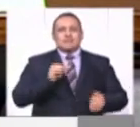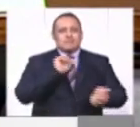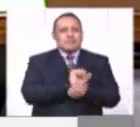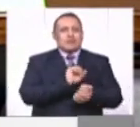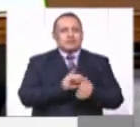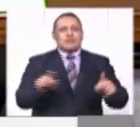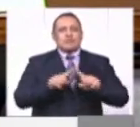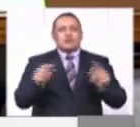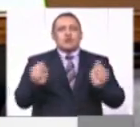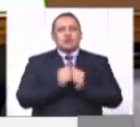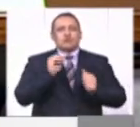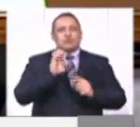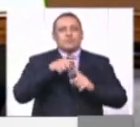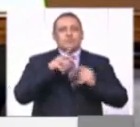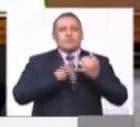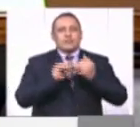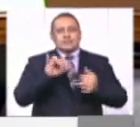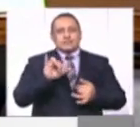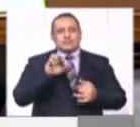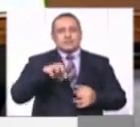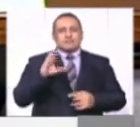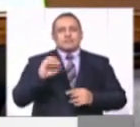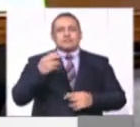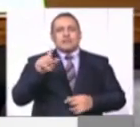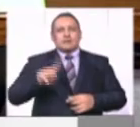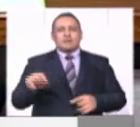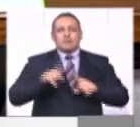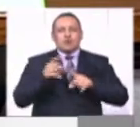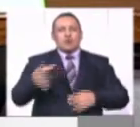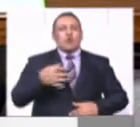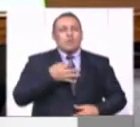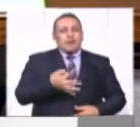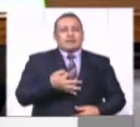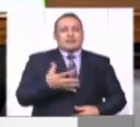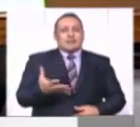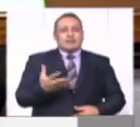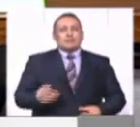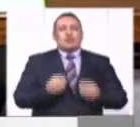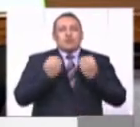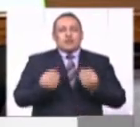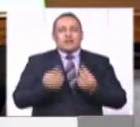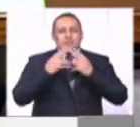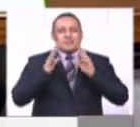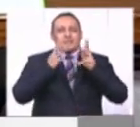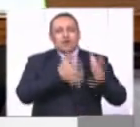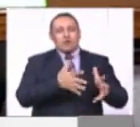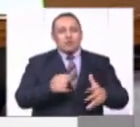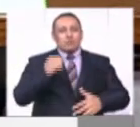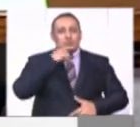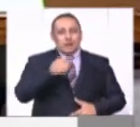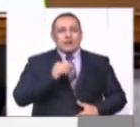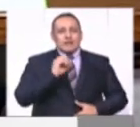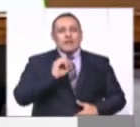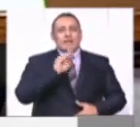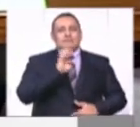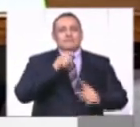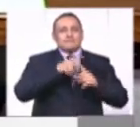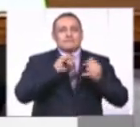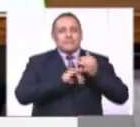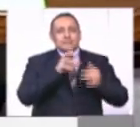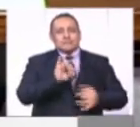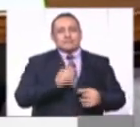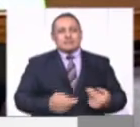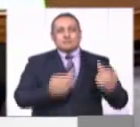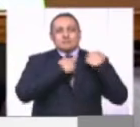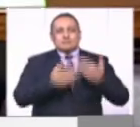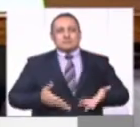preventiva junto con betsi Chávez pero fue tan cobarde presidente que le dejó a la señora betsi Chávez unas semanas antes el cargo